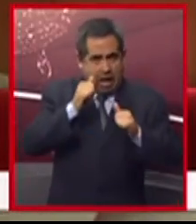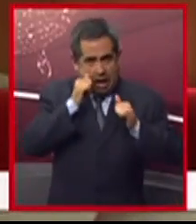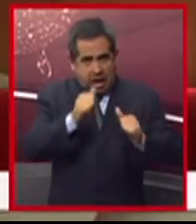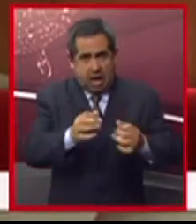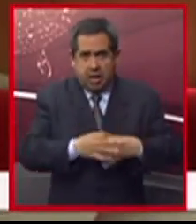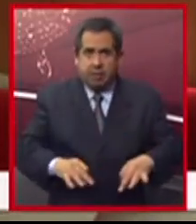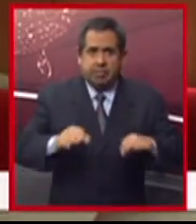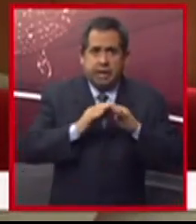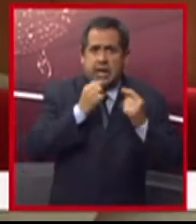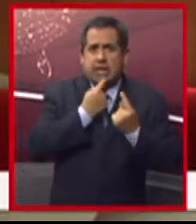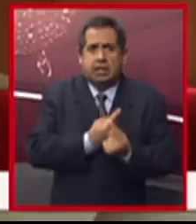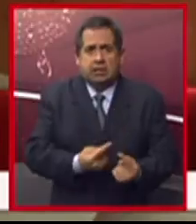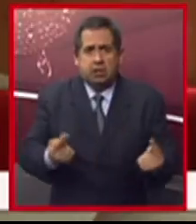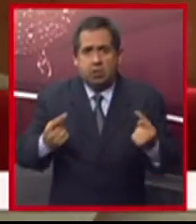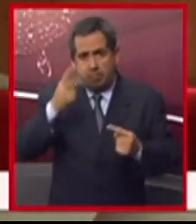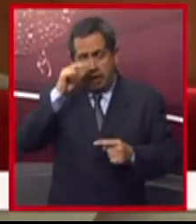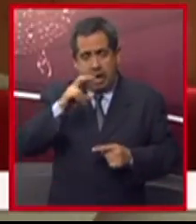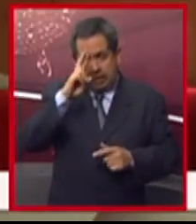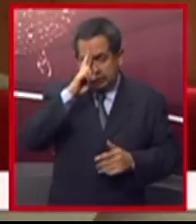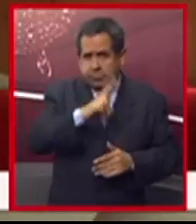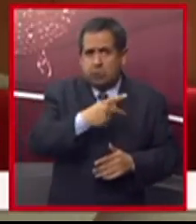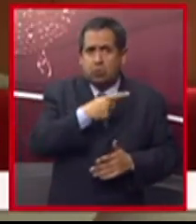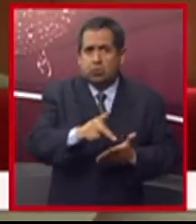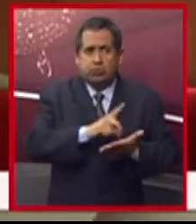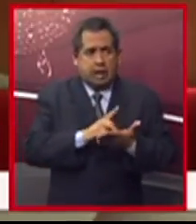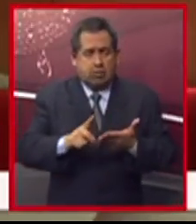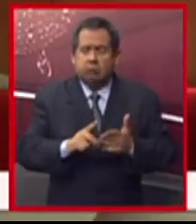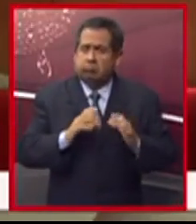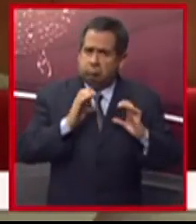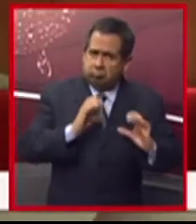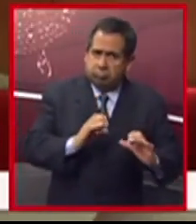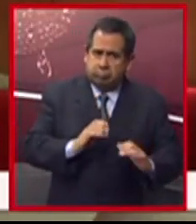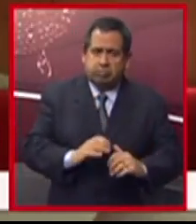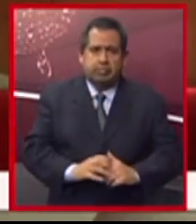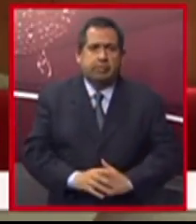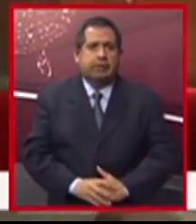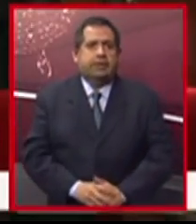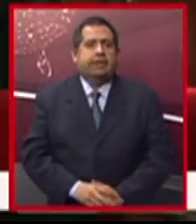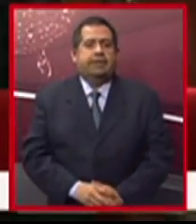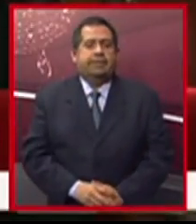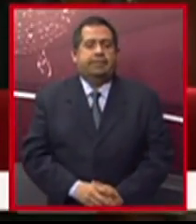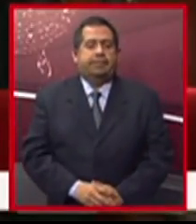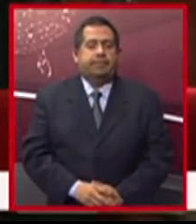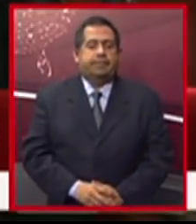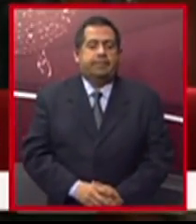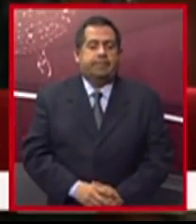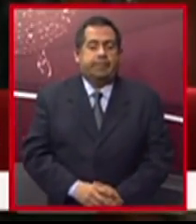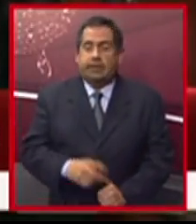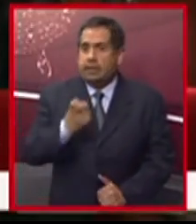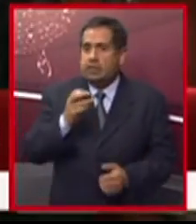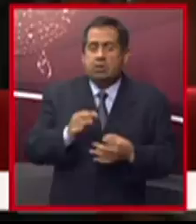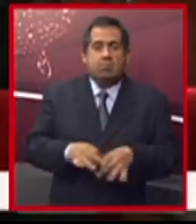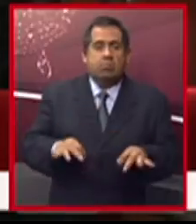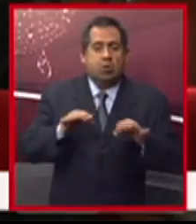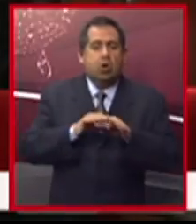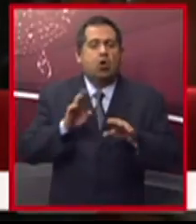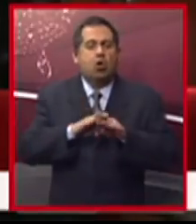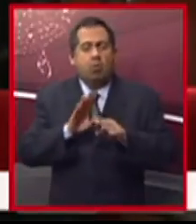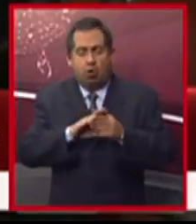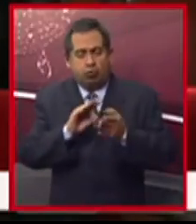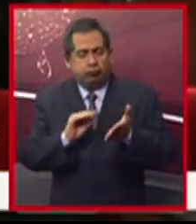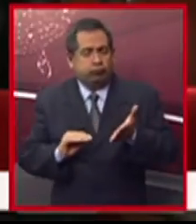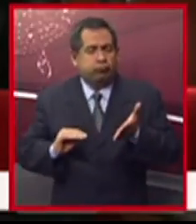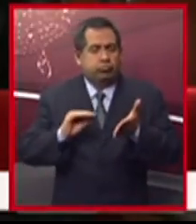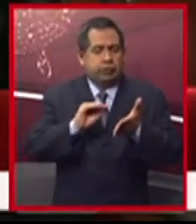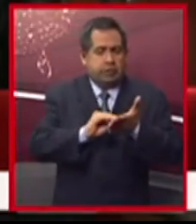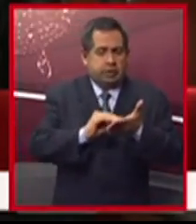protección integral a los menores que vean vulnerados sus derechos. Es de resaltar la incorporación